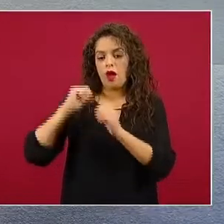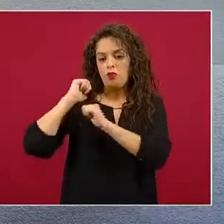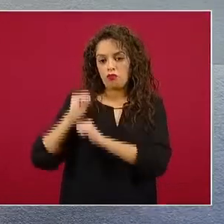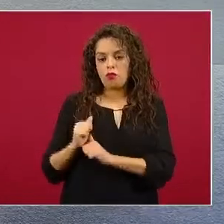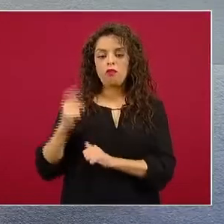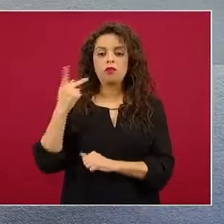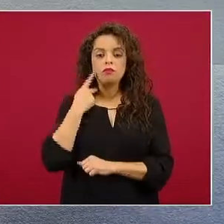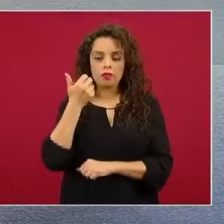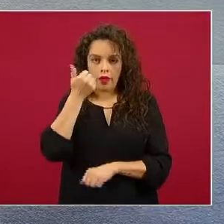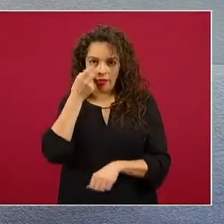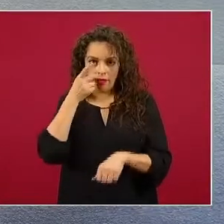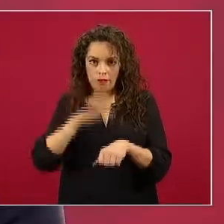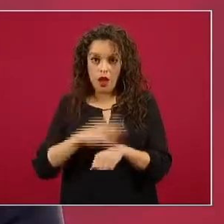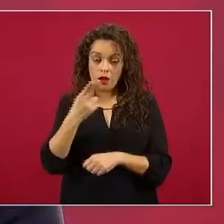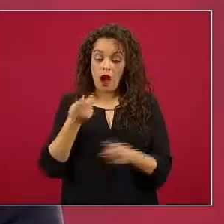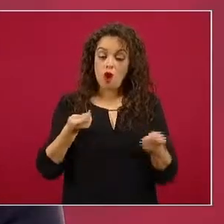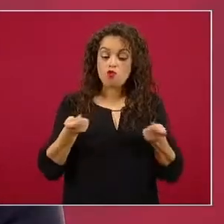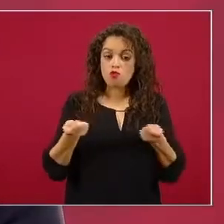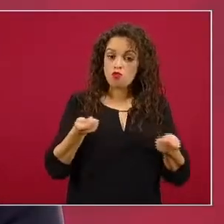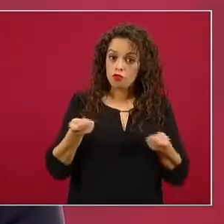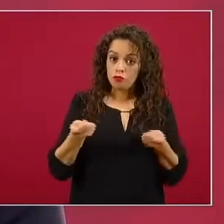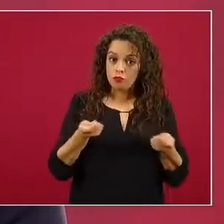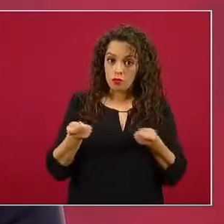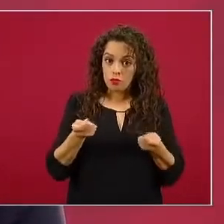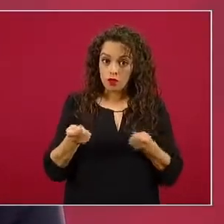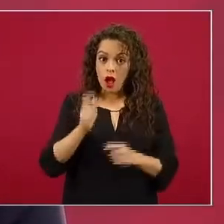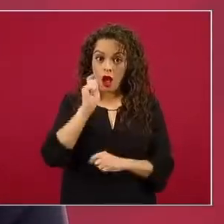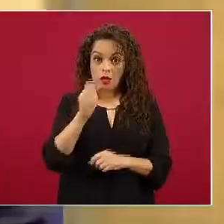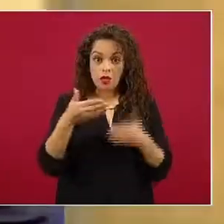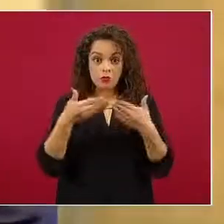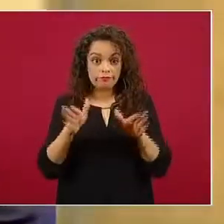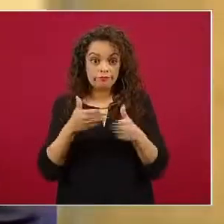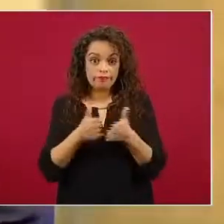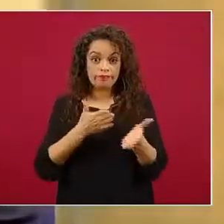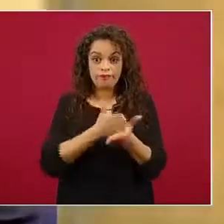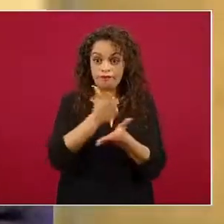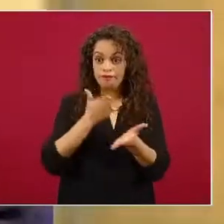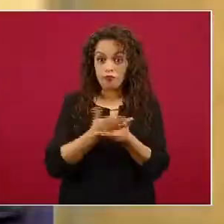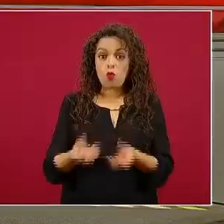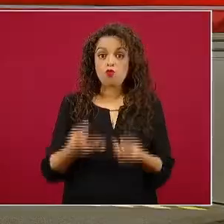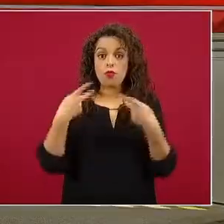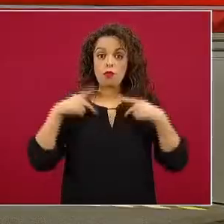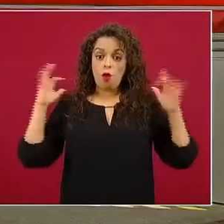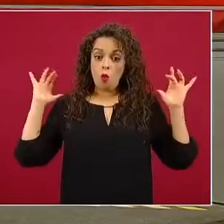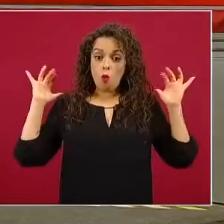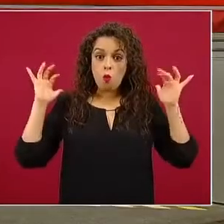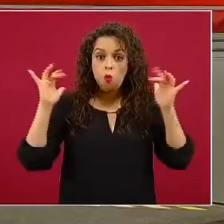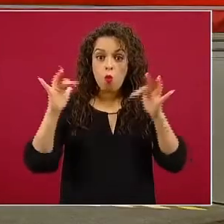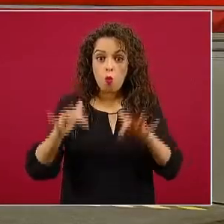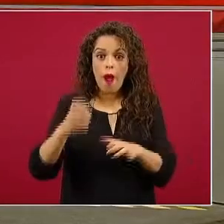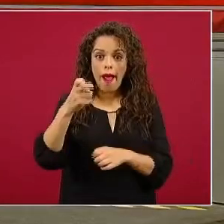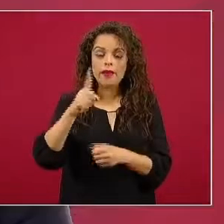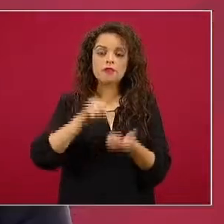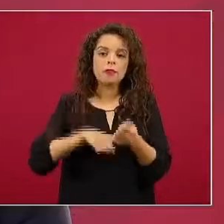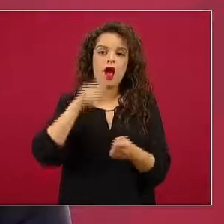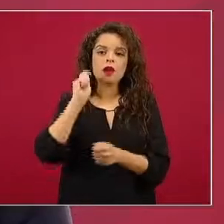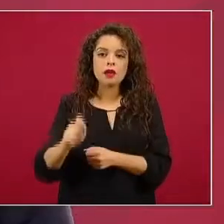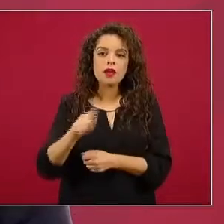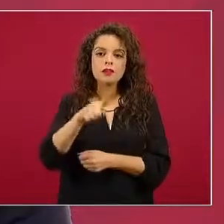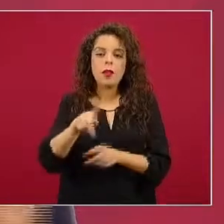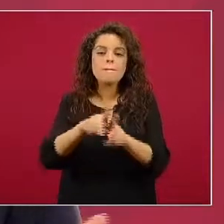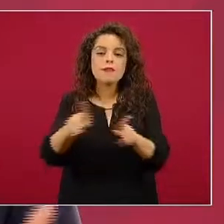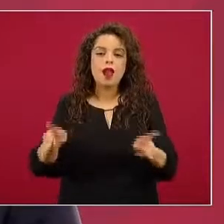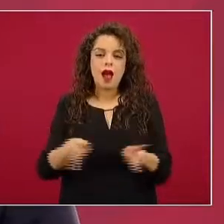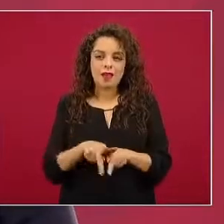regular que el acceso o el aforo a los espacios públicos, en este caso comerciales, no